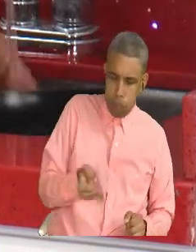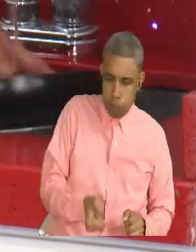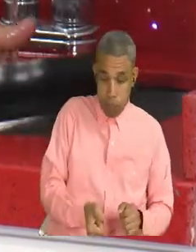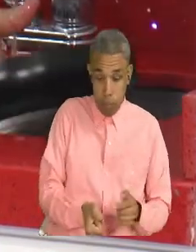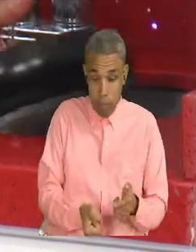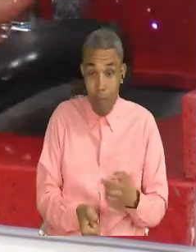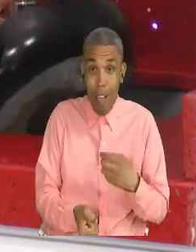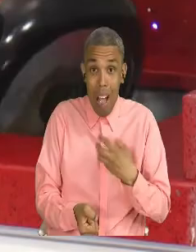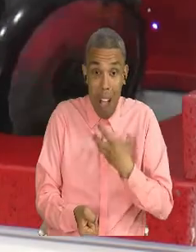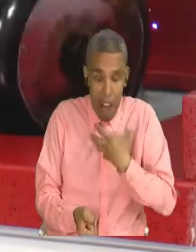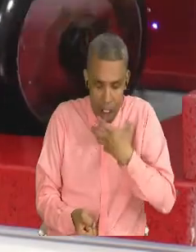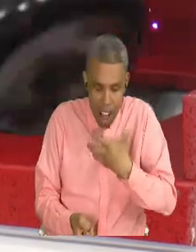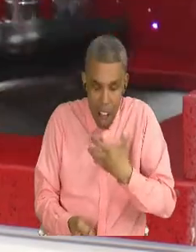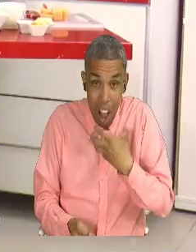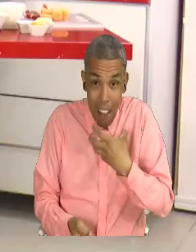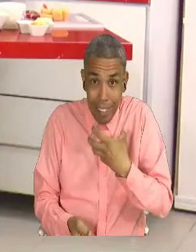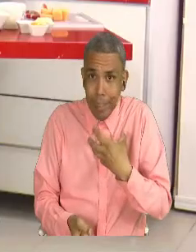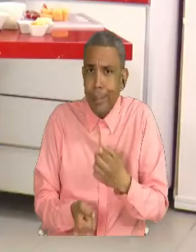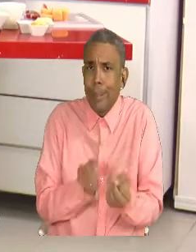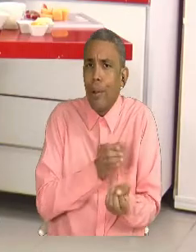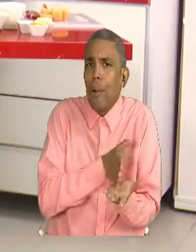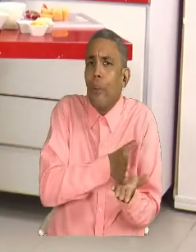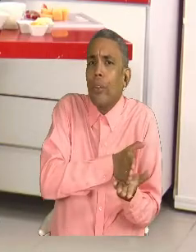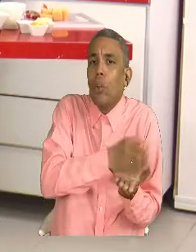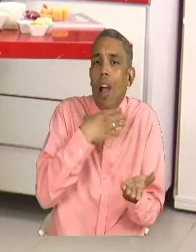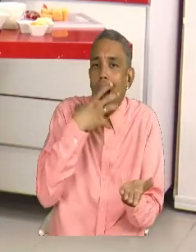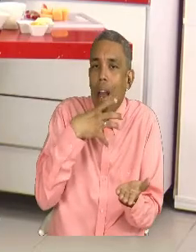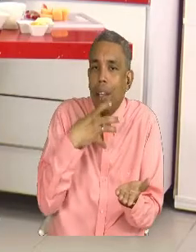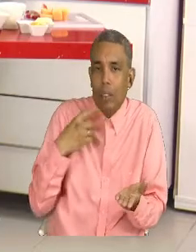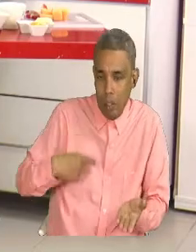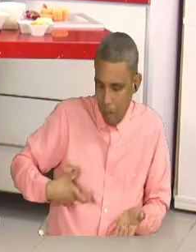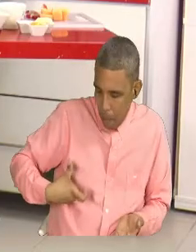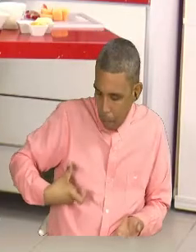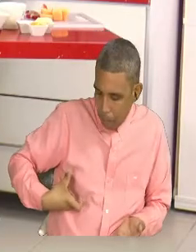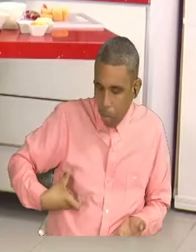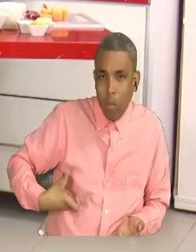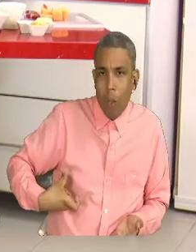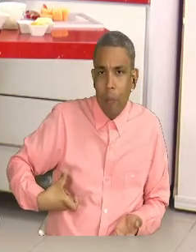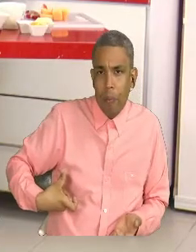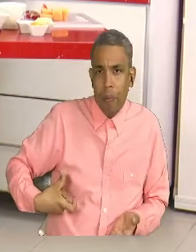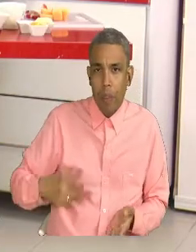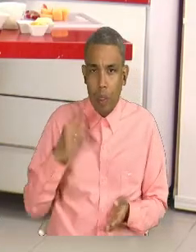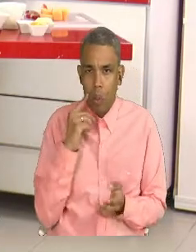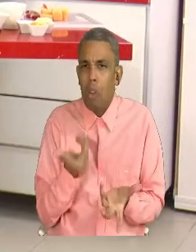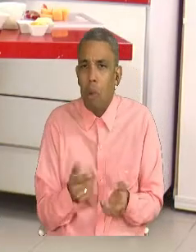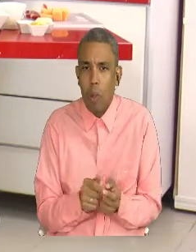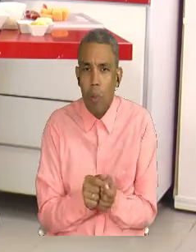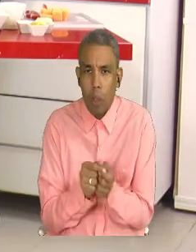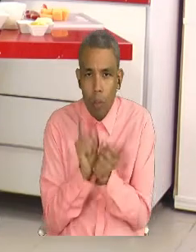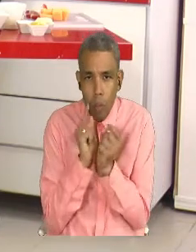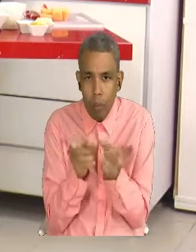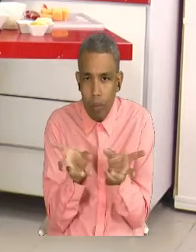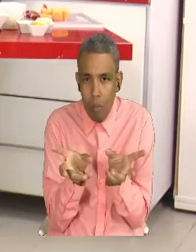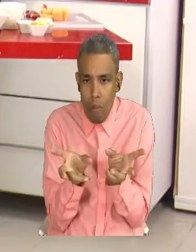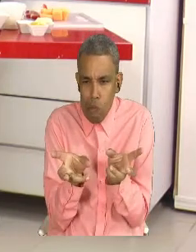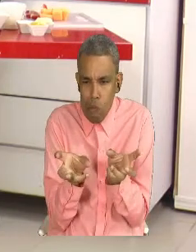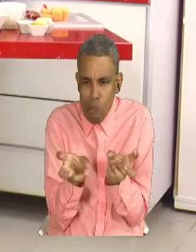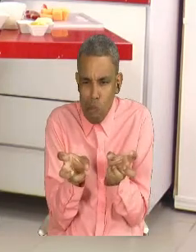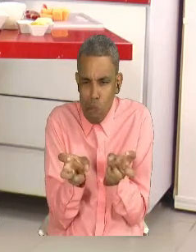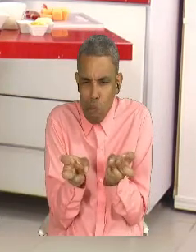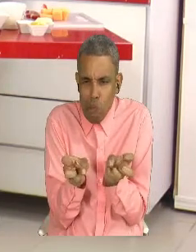los camarones, y si se pasan de cocción van a quedar duros, van a quedar perfecto, como rejugo. Entonces la idea es que queden fresquitos, que